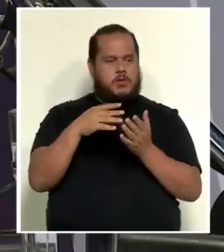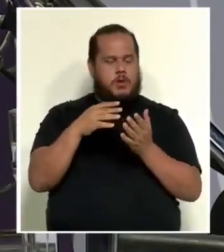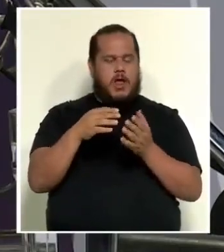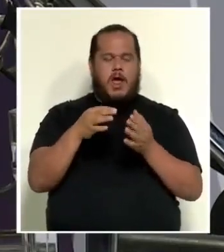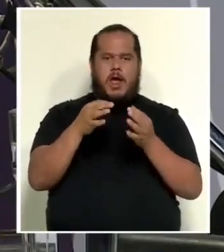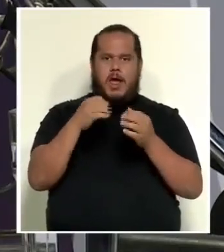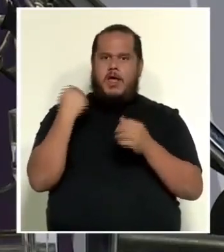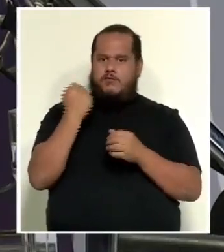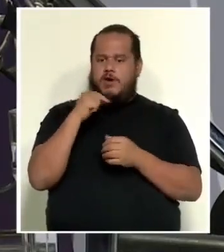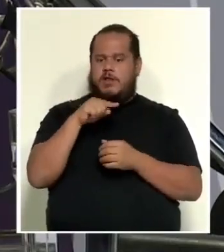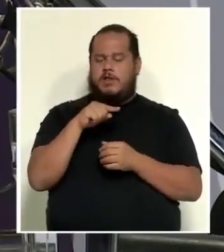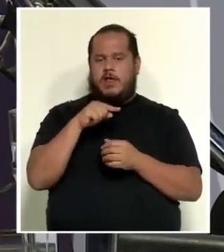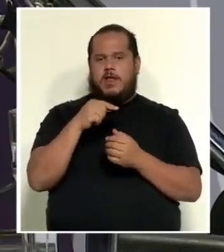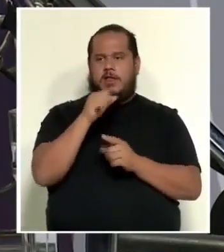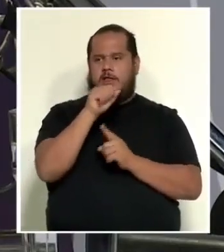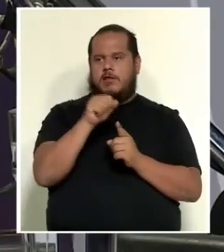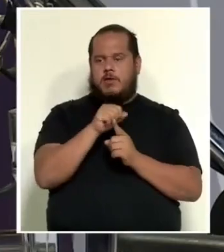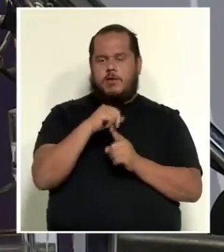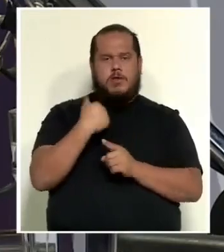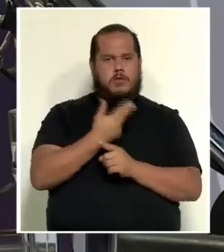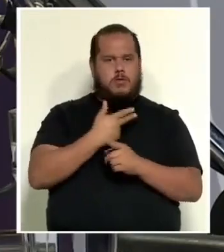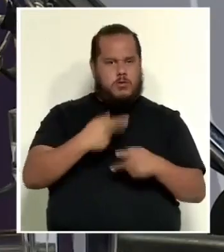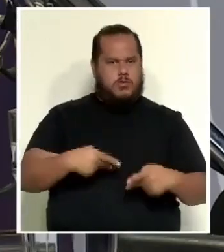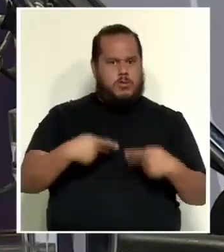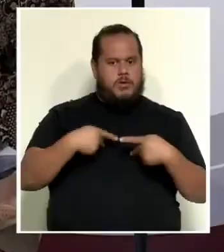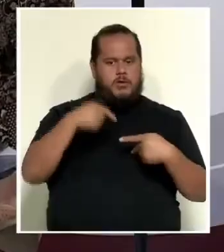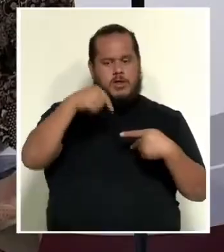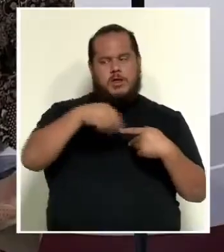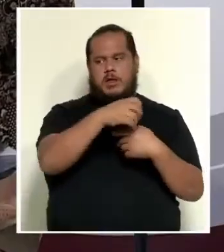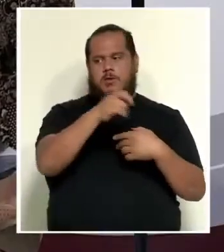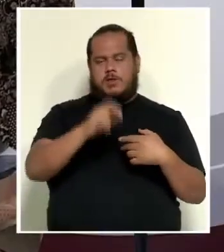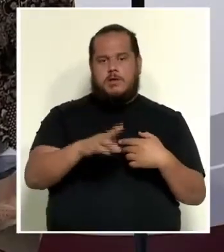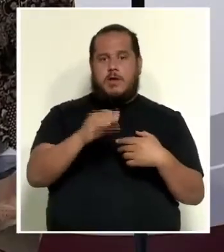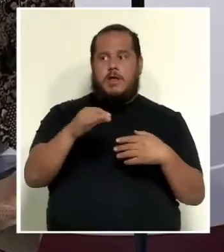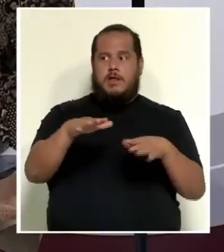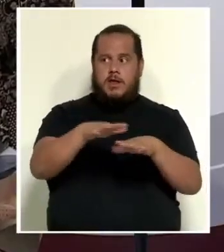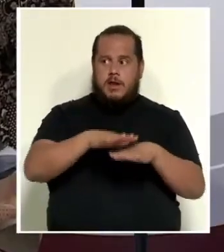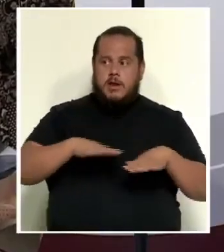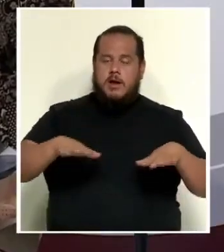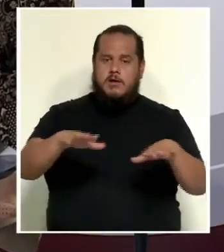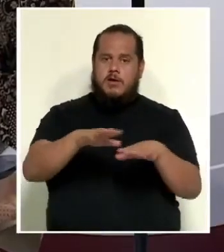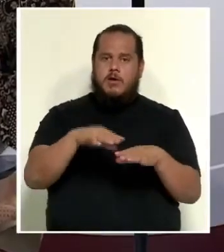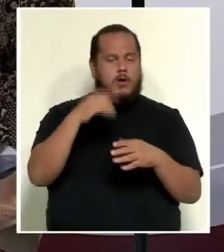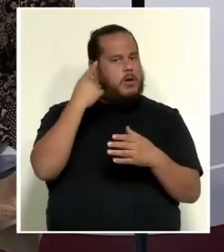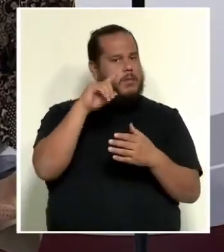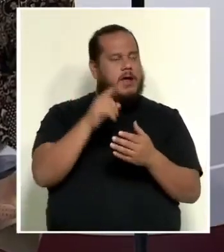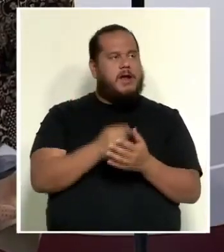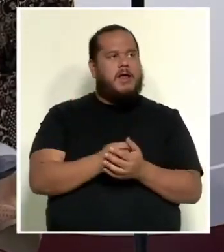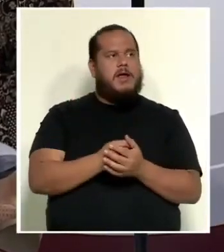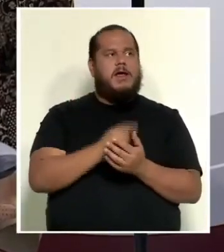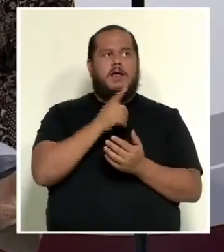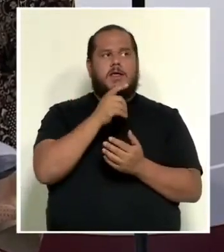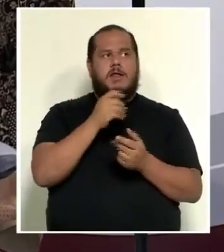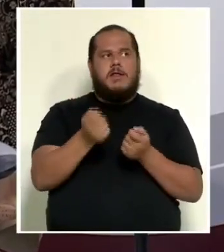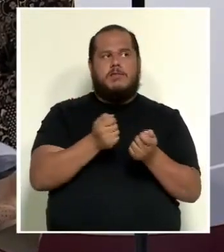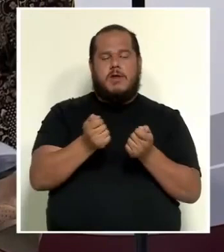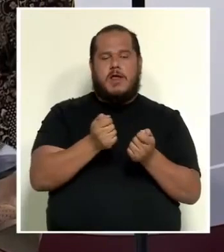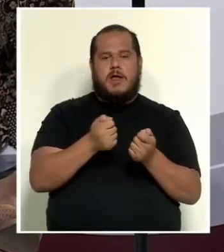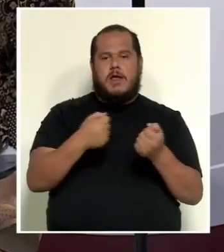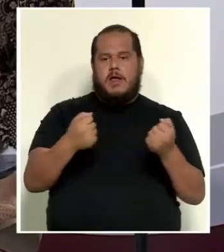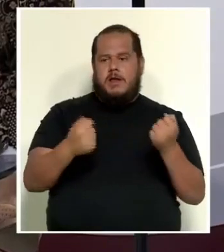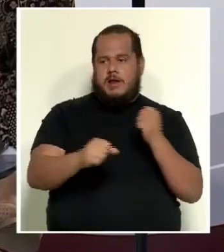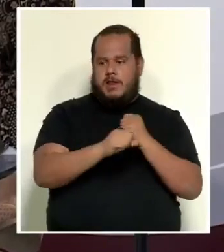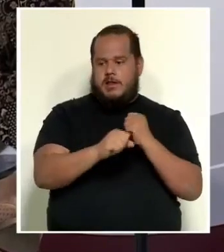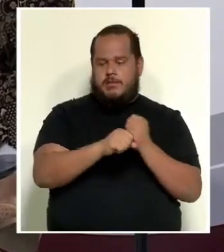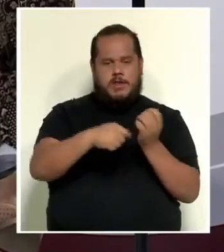estos acontecimientos que vivimos en Costa Rica y la región, para quienes manejan las campañas